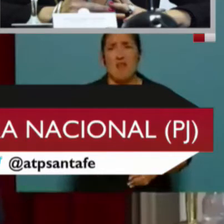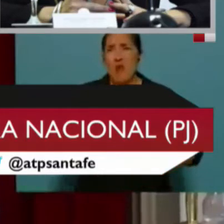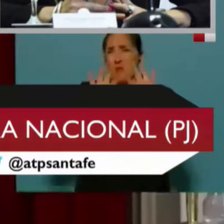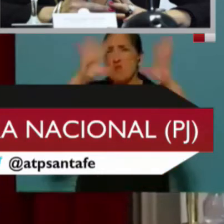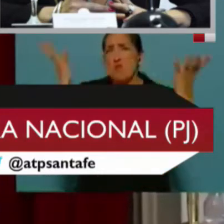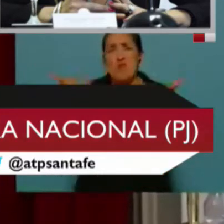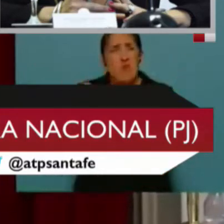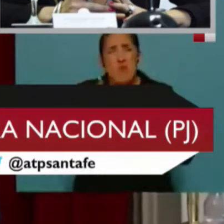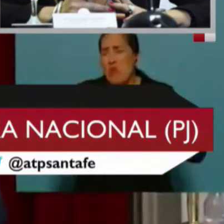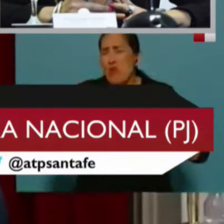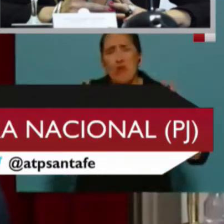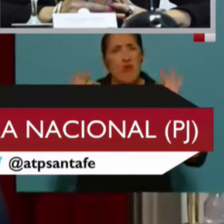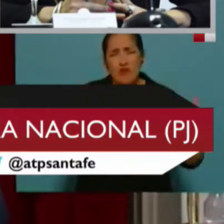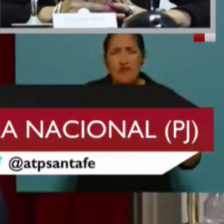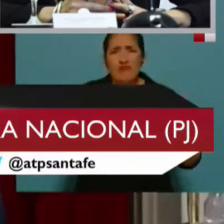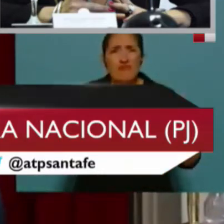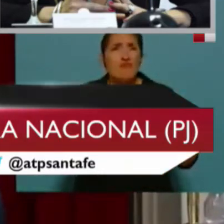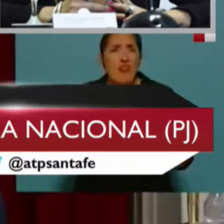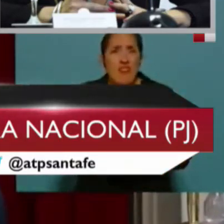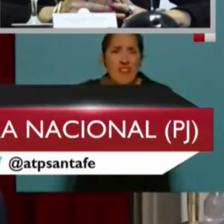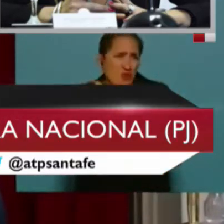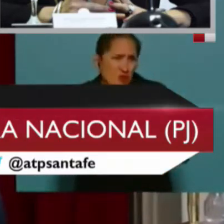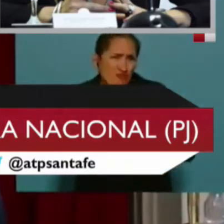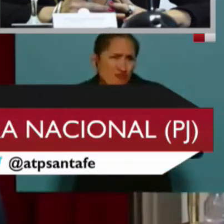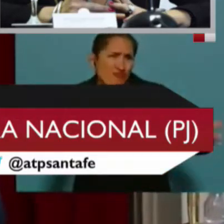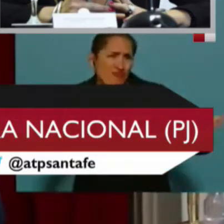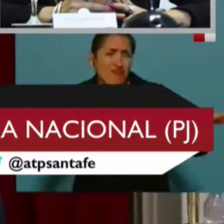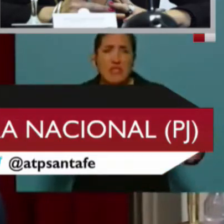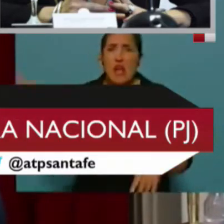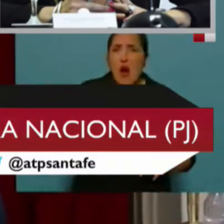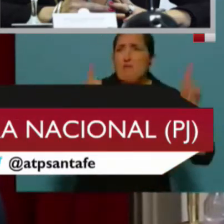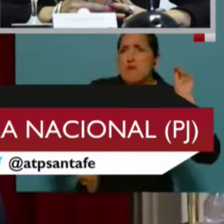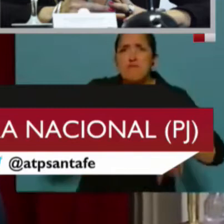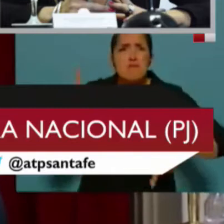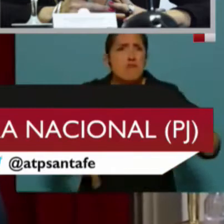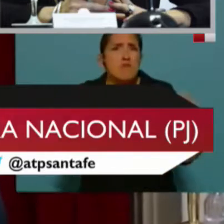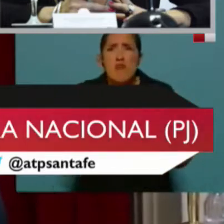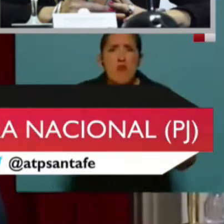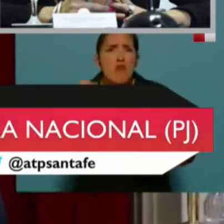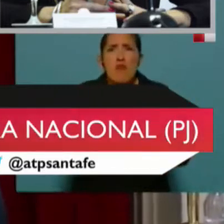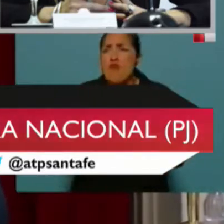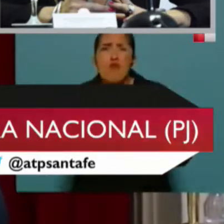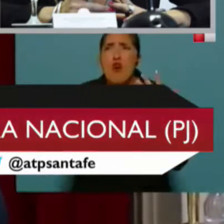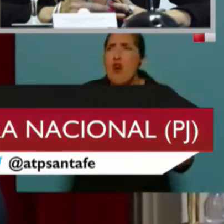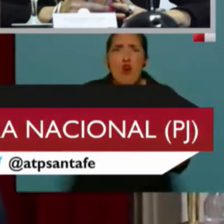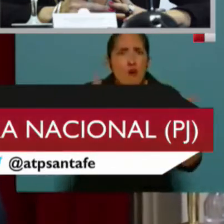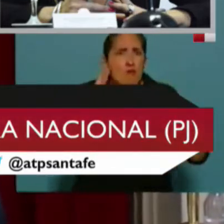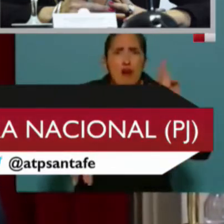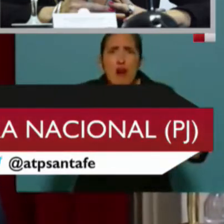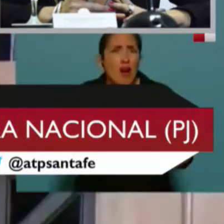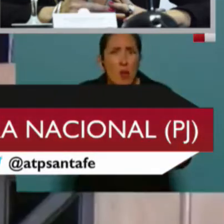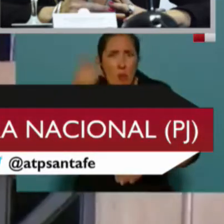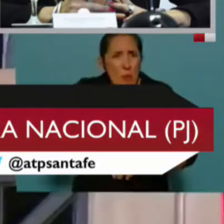parte del modelo de transferencia de recursos hacia los sectores más concentrados de la economía del